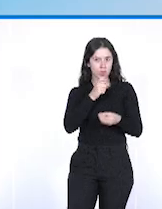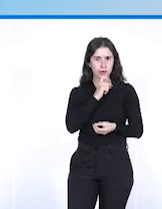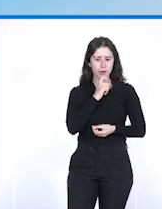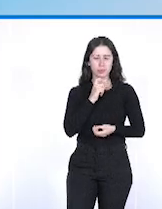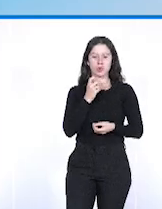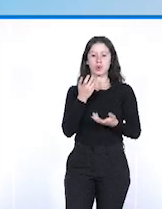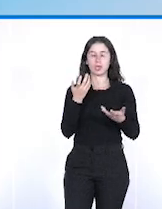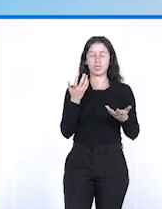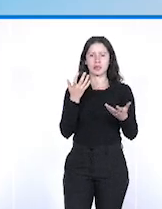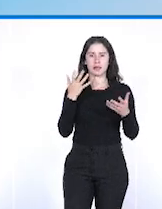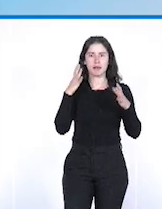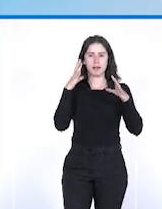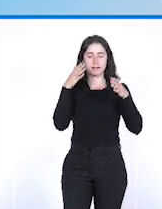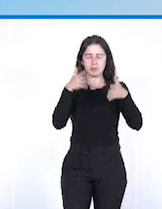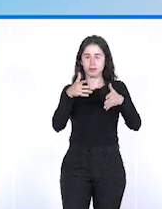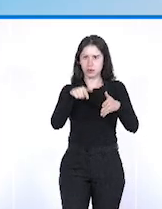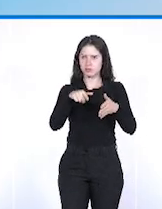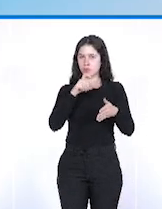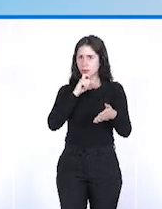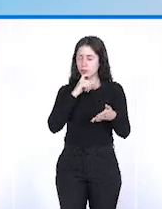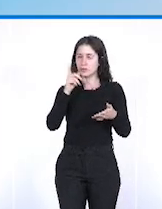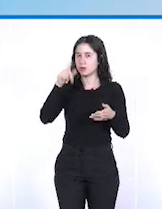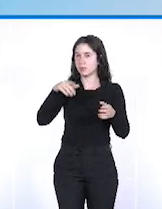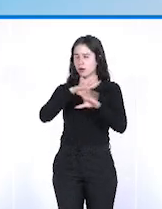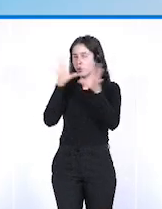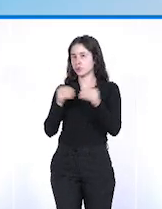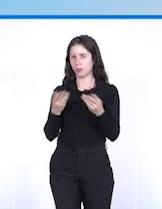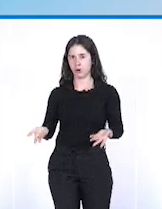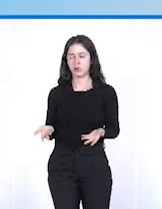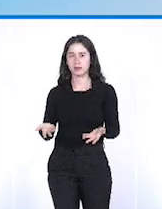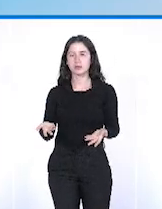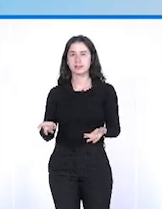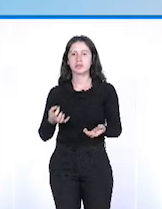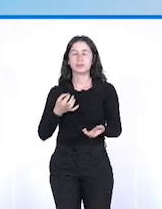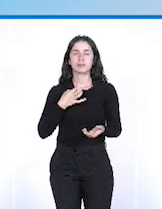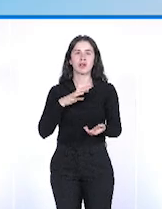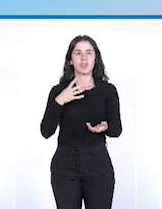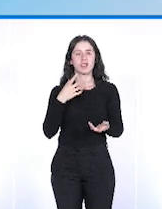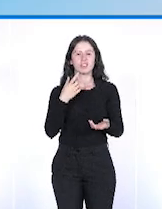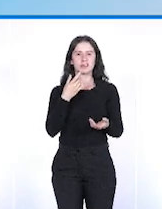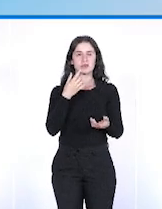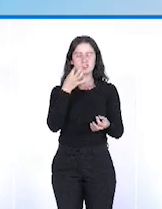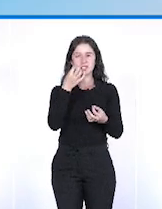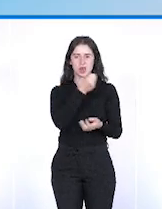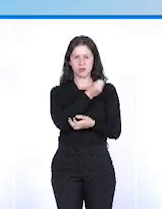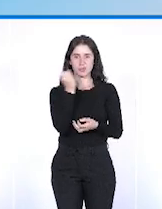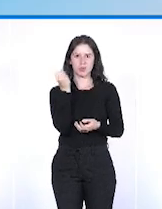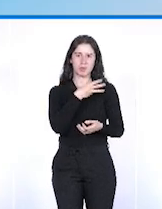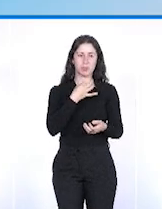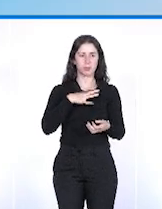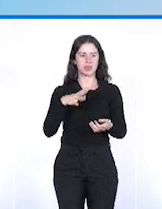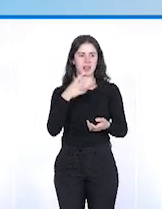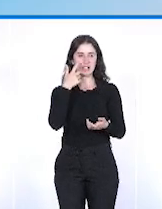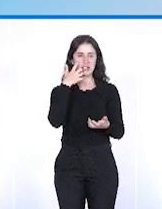lo hemos enfocado Así y qué conclusiones sacamos Quizás lo de los números es lo menos sexy normalmente en